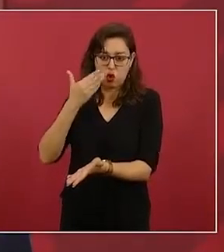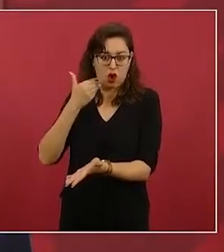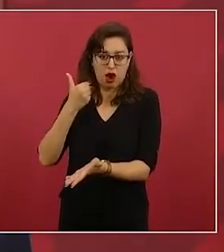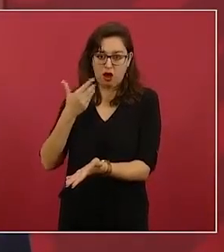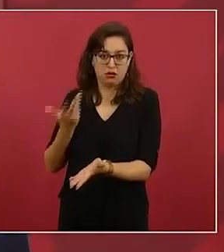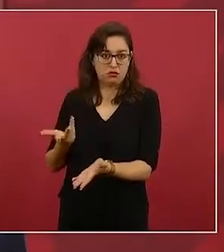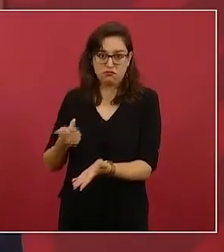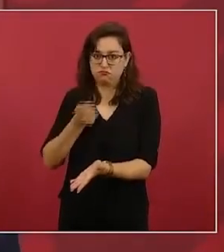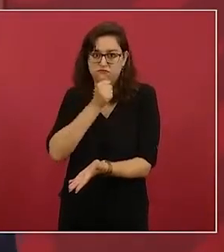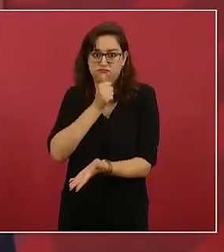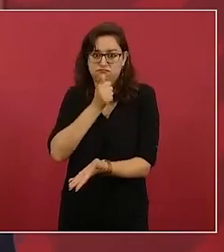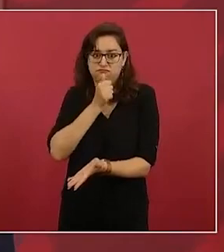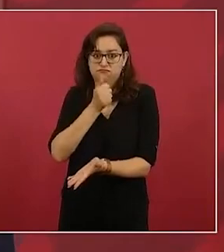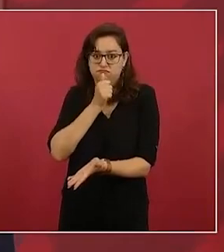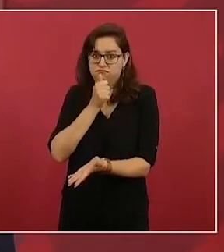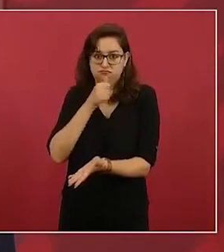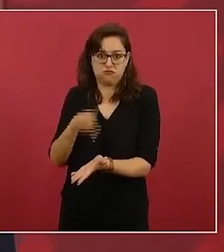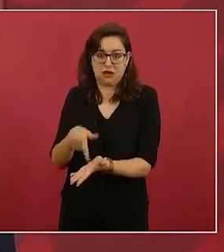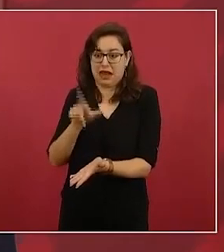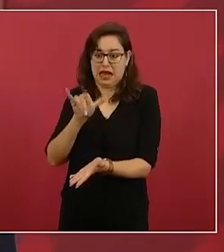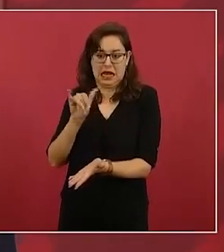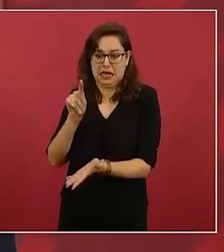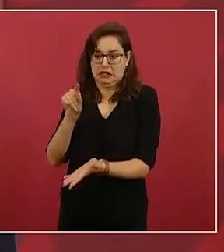en la reforma constitucional,